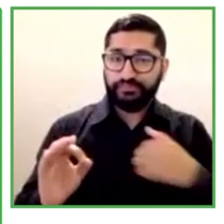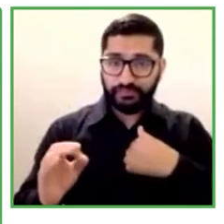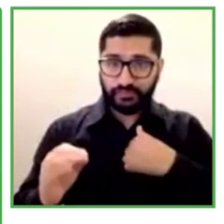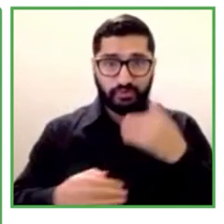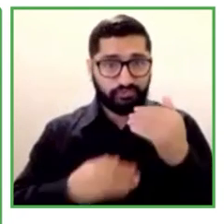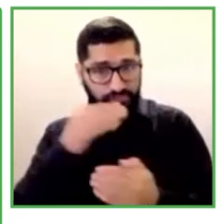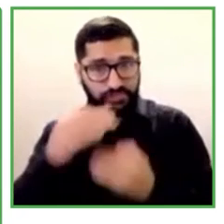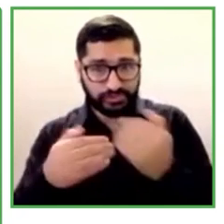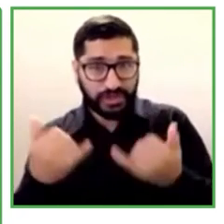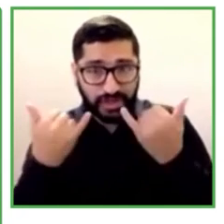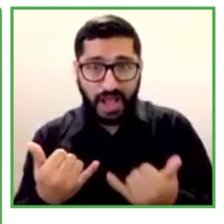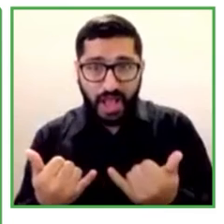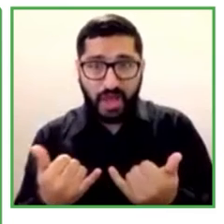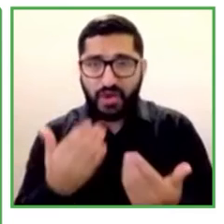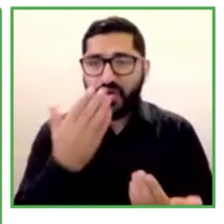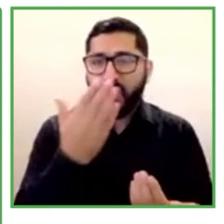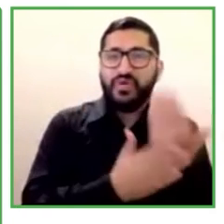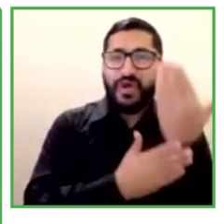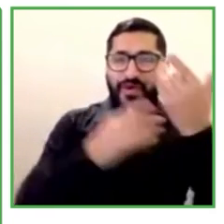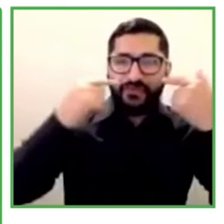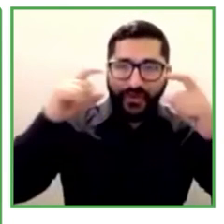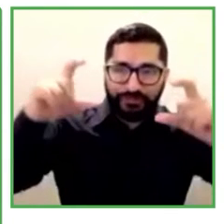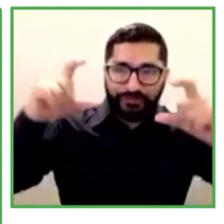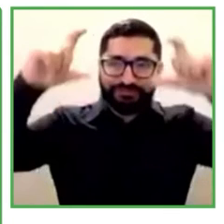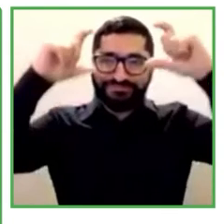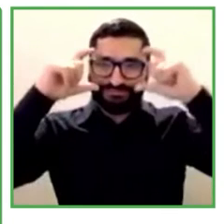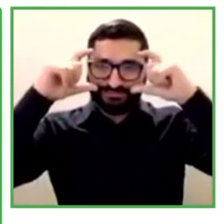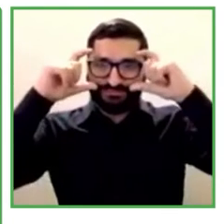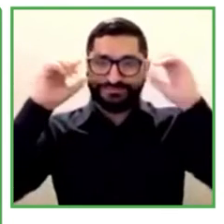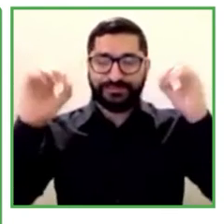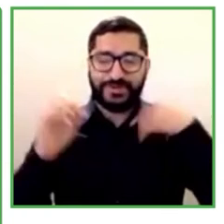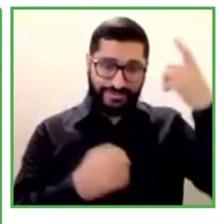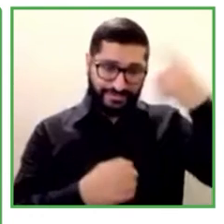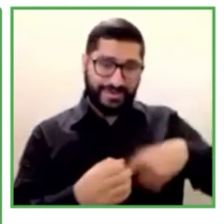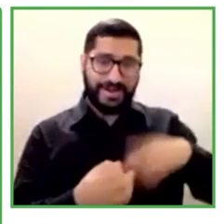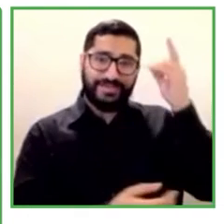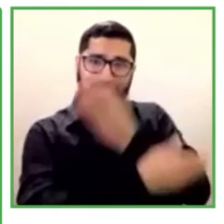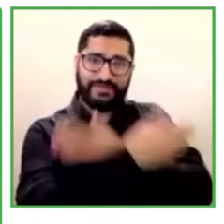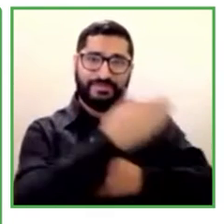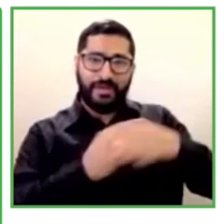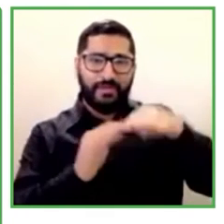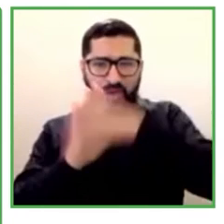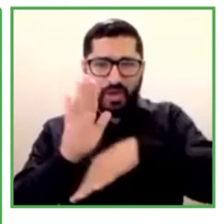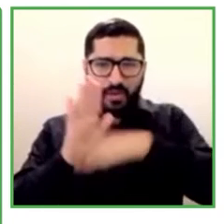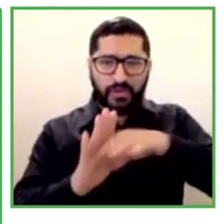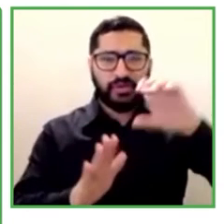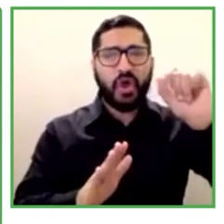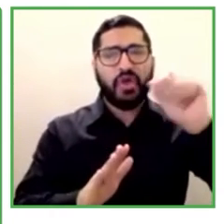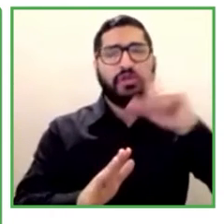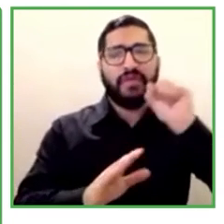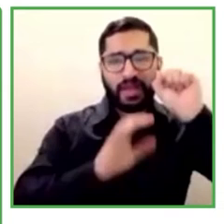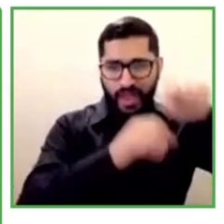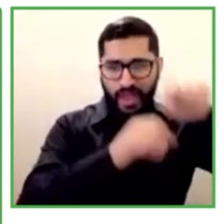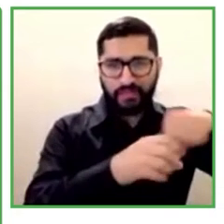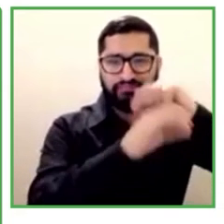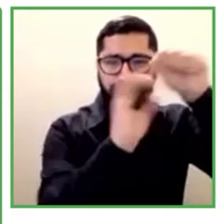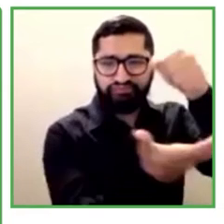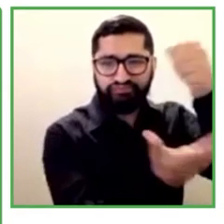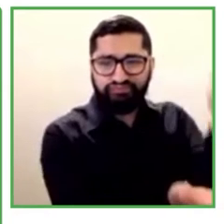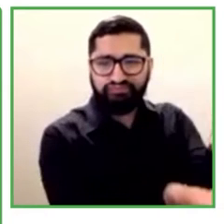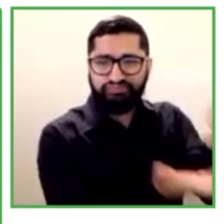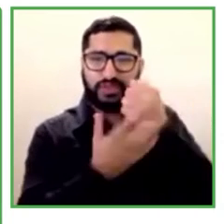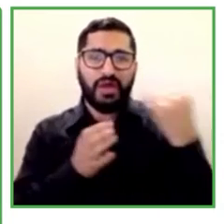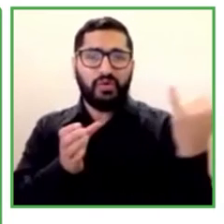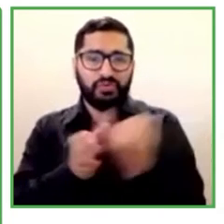que el programa de Scotiabank Incluye hace reembolso incluso de todos estos aparatos que nos ayuda a llevar una vida más